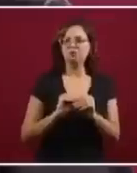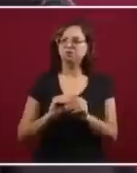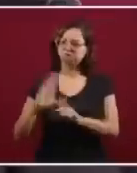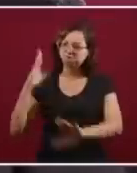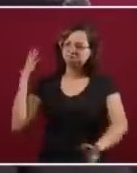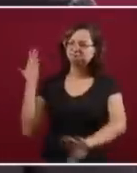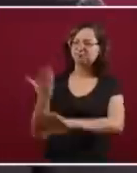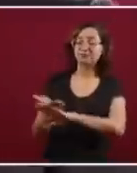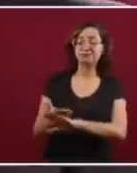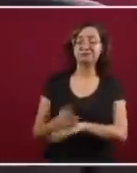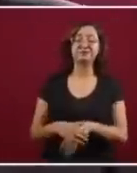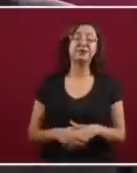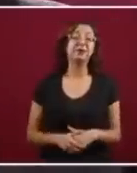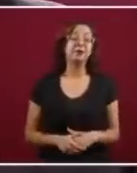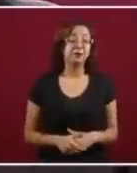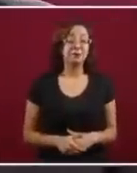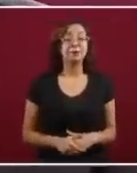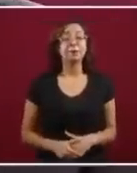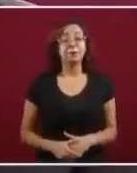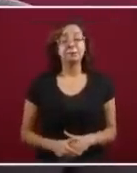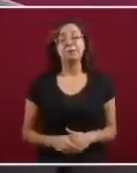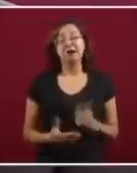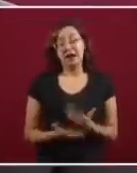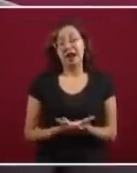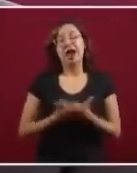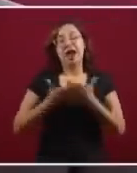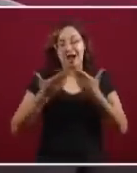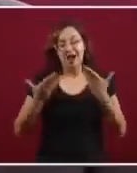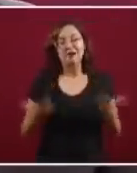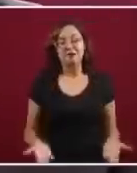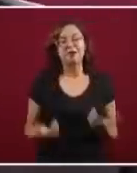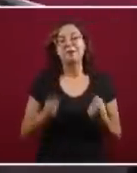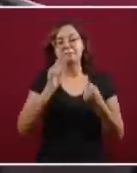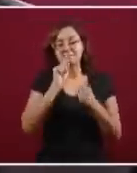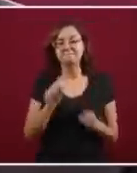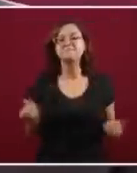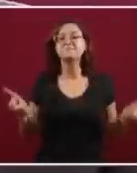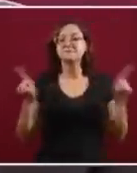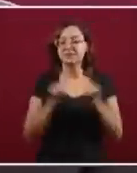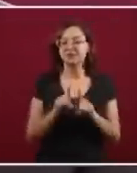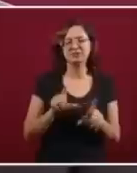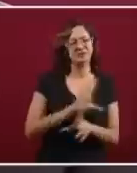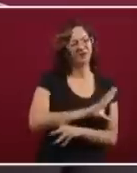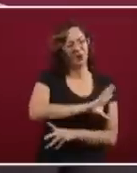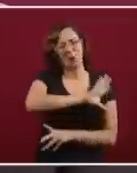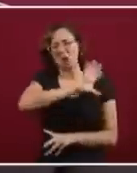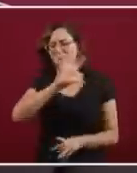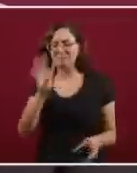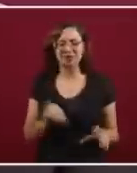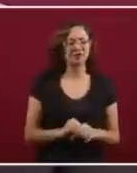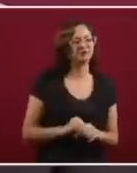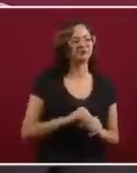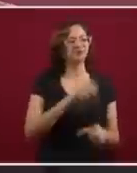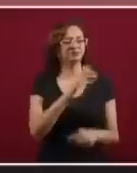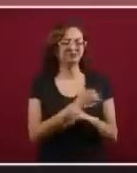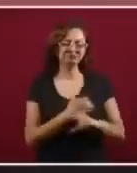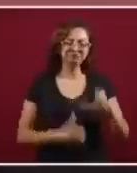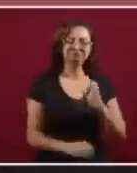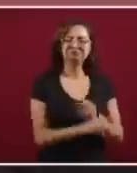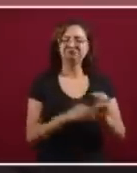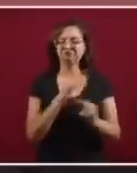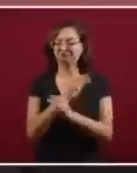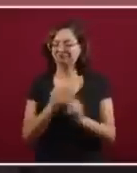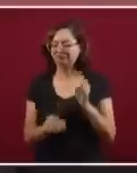pues así va a ser la razón de estado toda la fuerza del estado todos los recursos del